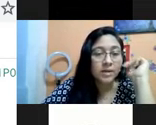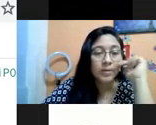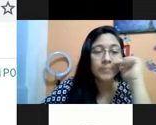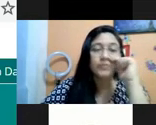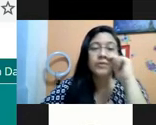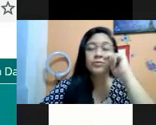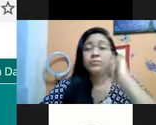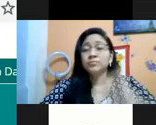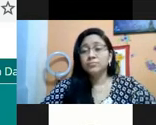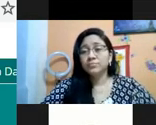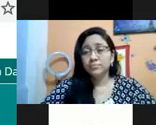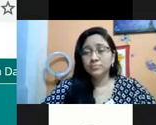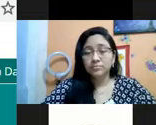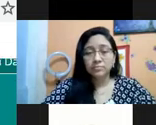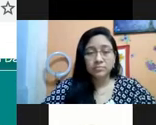Ya les voy a mostrar otro.